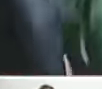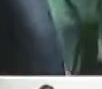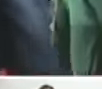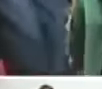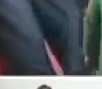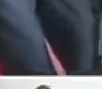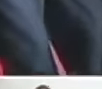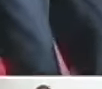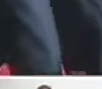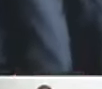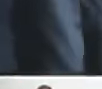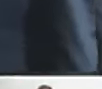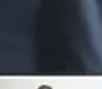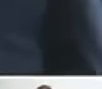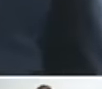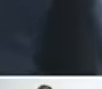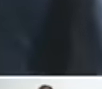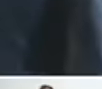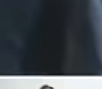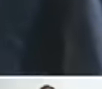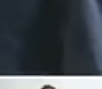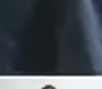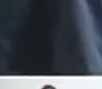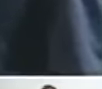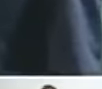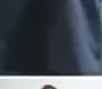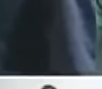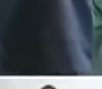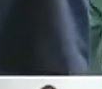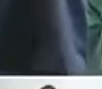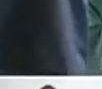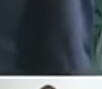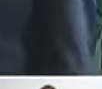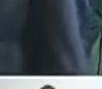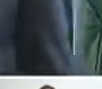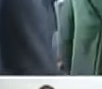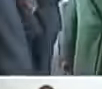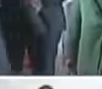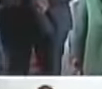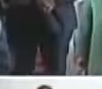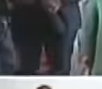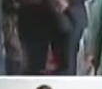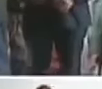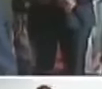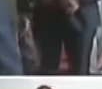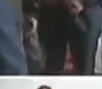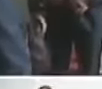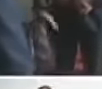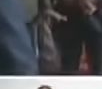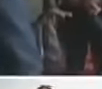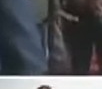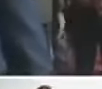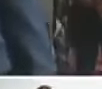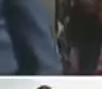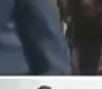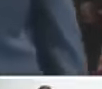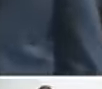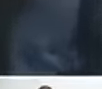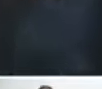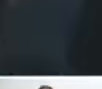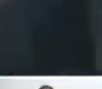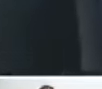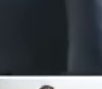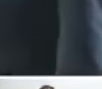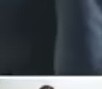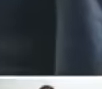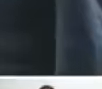fecha emblemática histórica que quedará para todos los venezolanos. A partir de allí, pues comenzará máxima difusión de